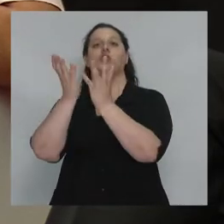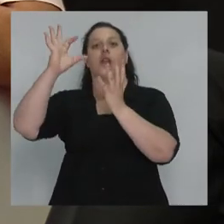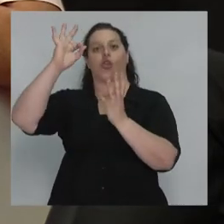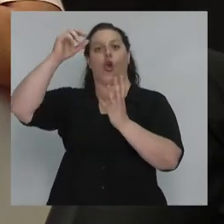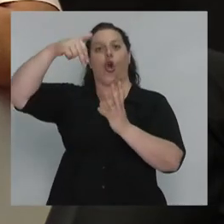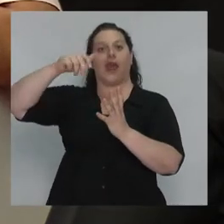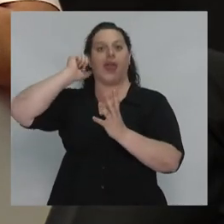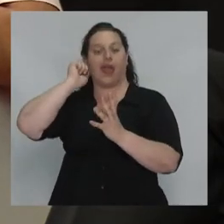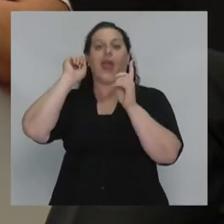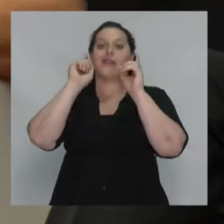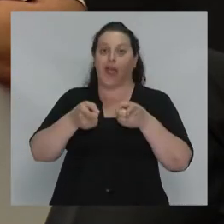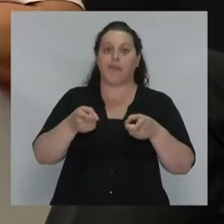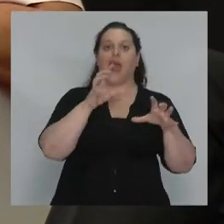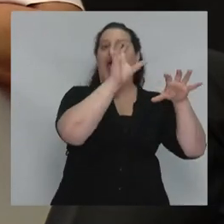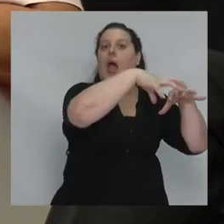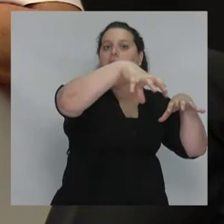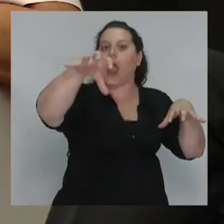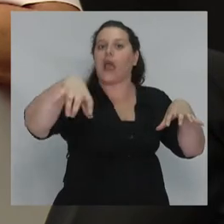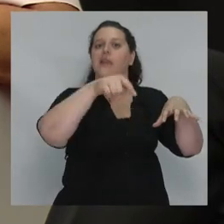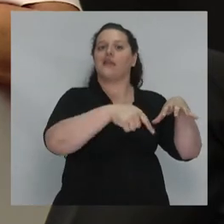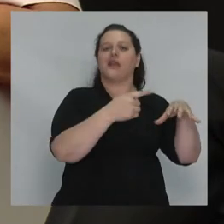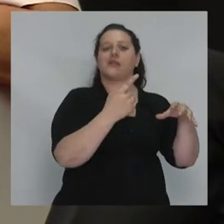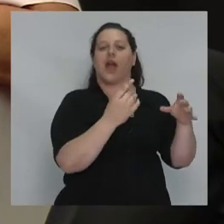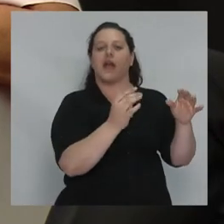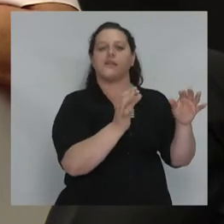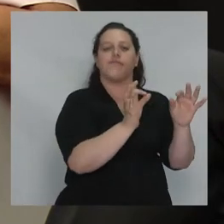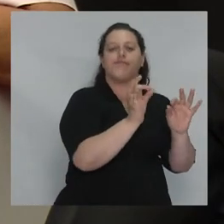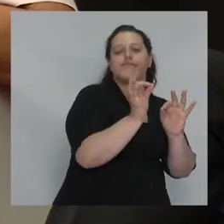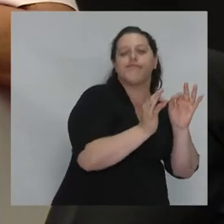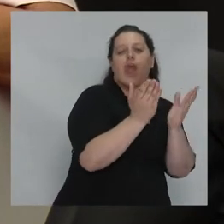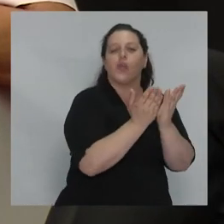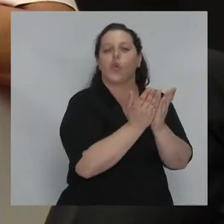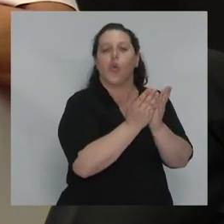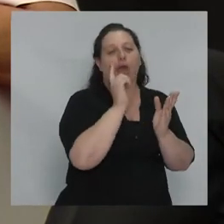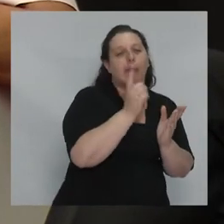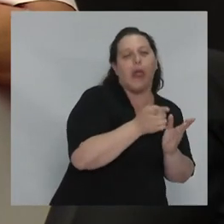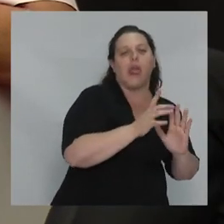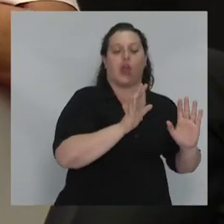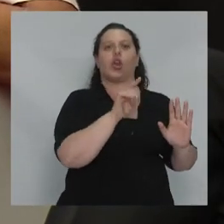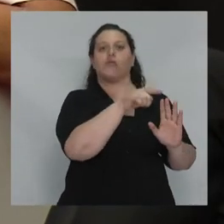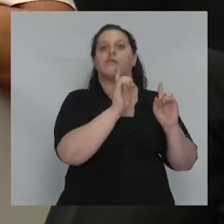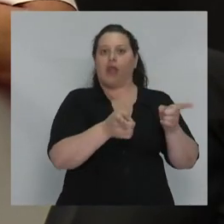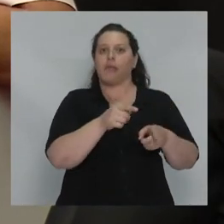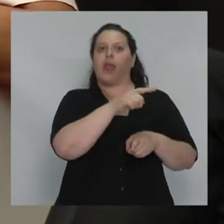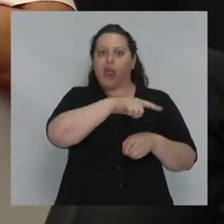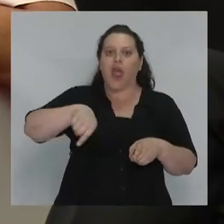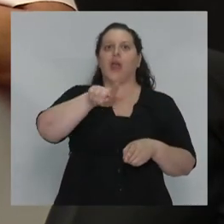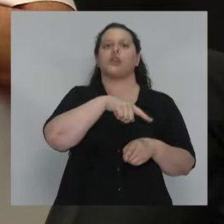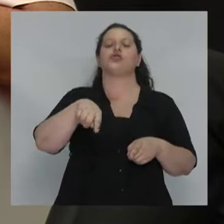las agencias calificadoras de riesgo, son actores políticos que están haciendo política